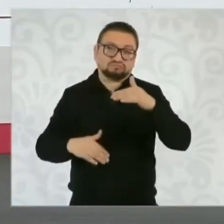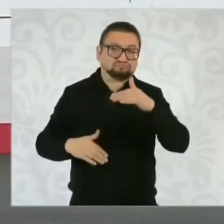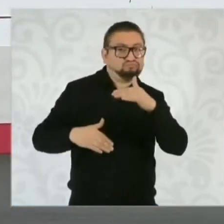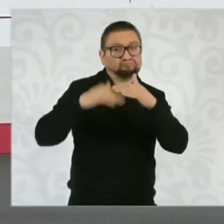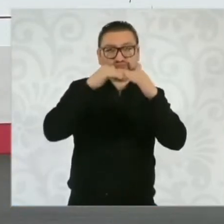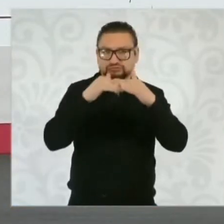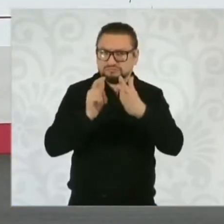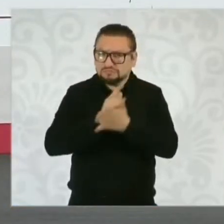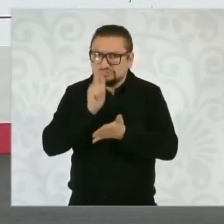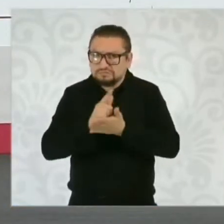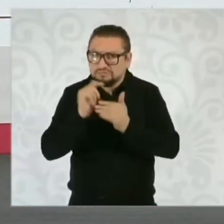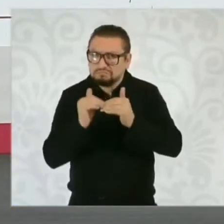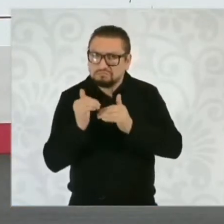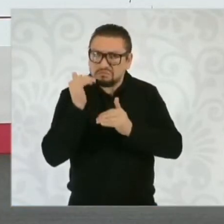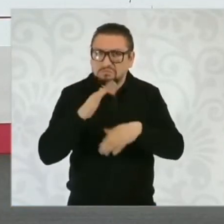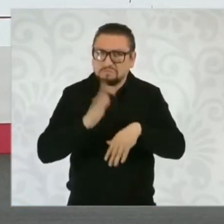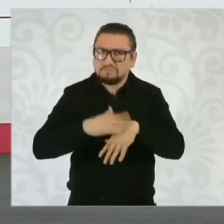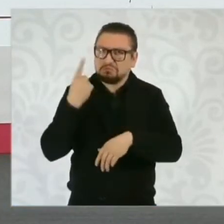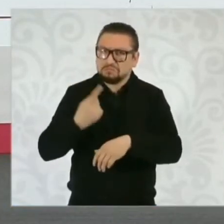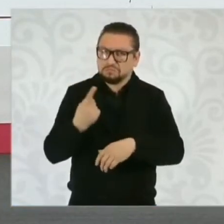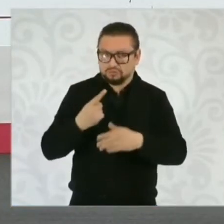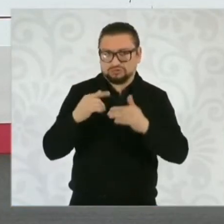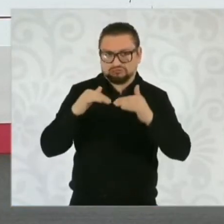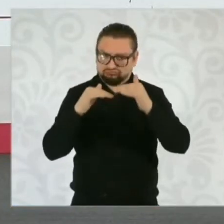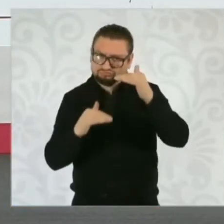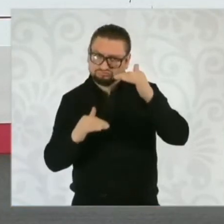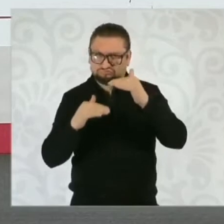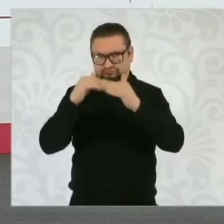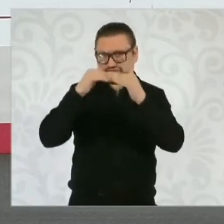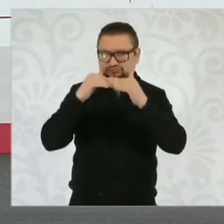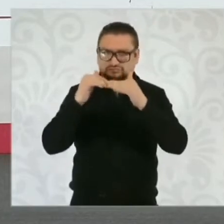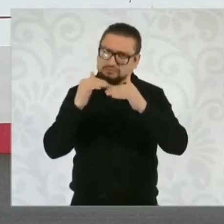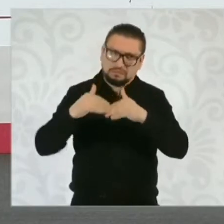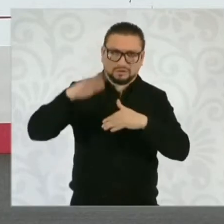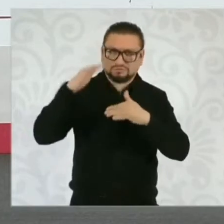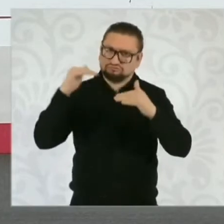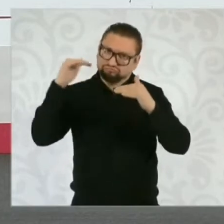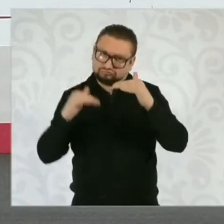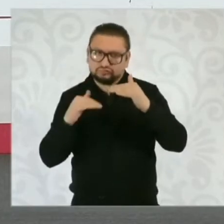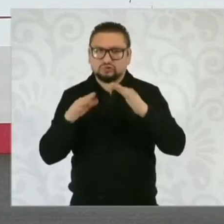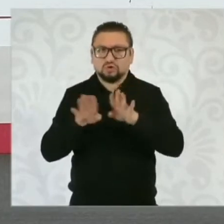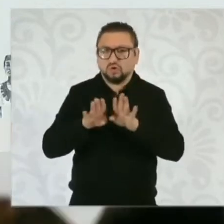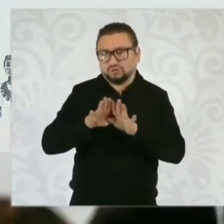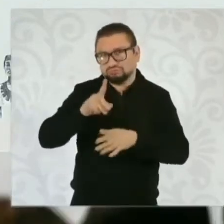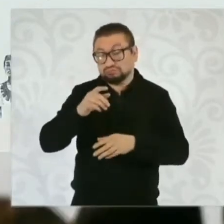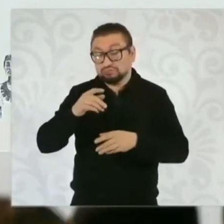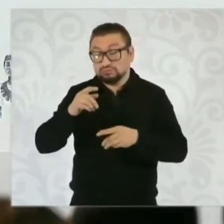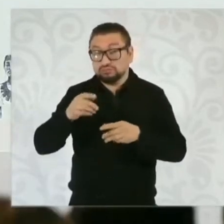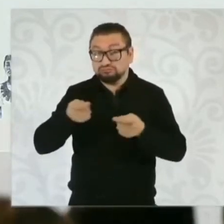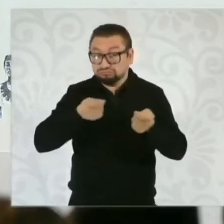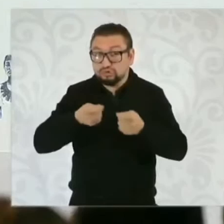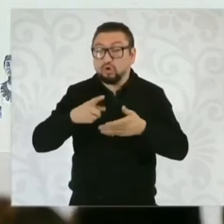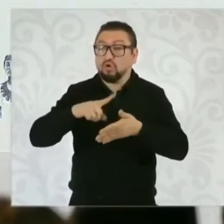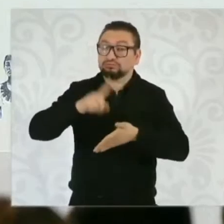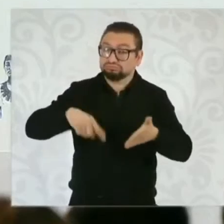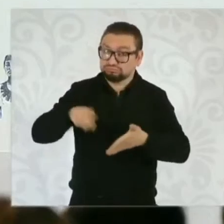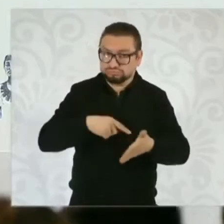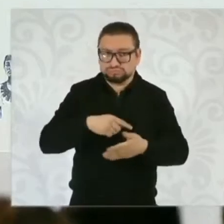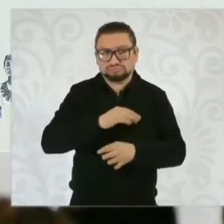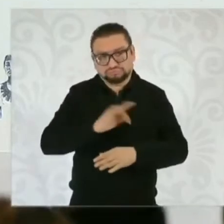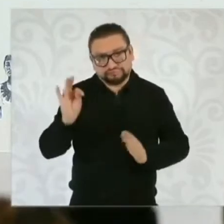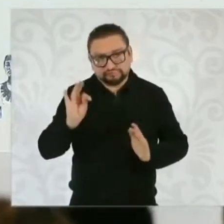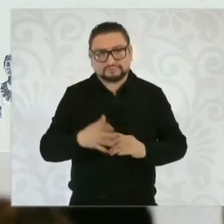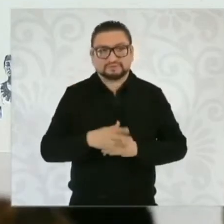máximo legal para ajustarlas o en su caso, cancelarlas. Aquí,